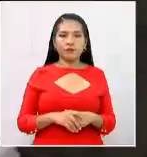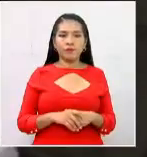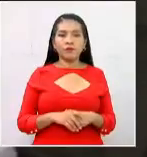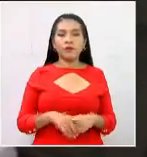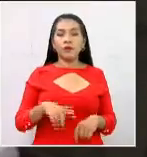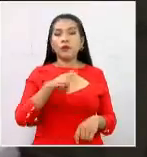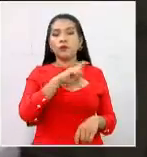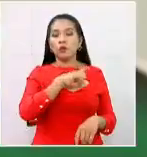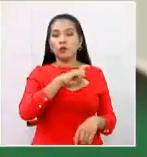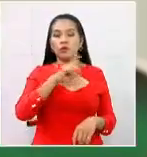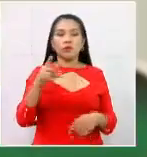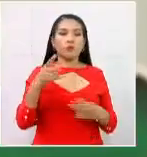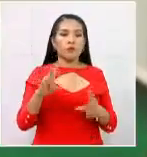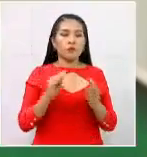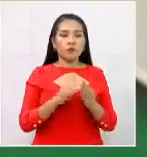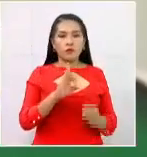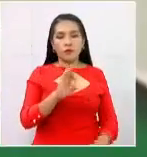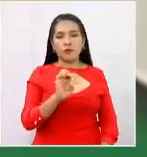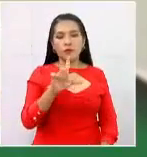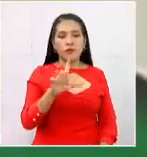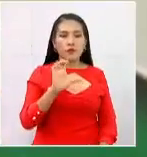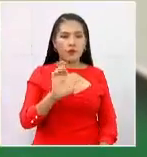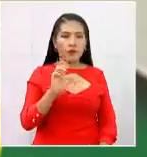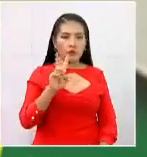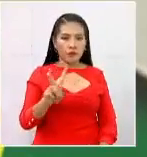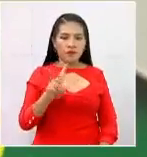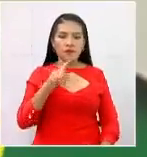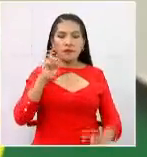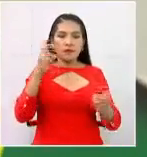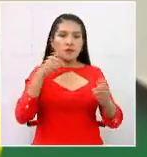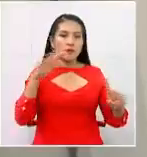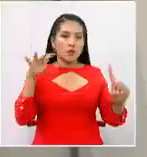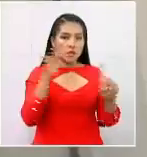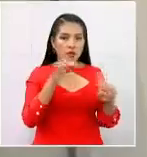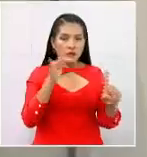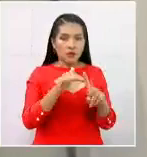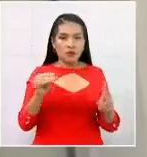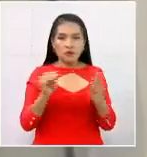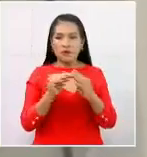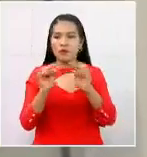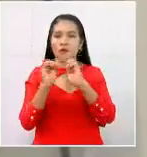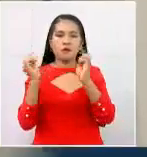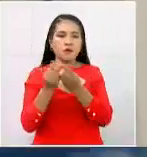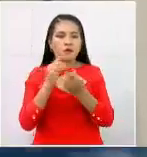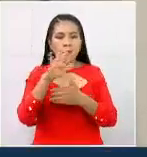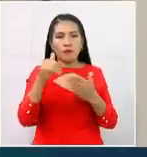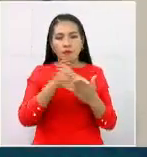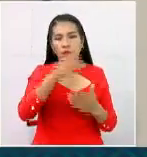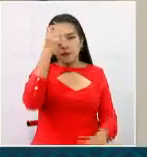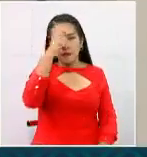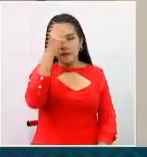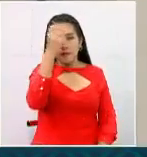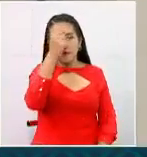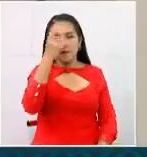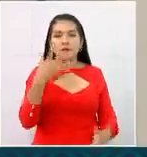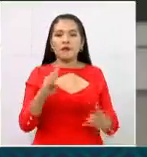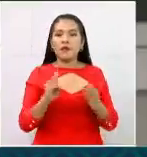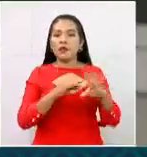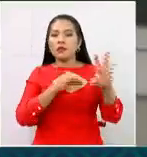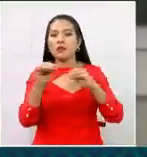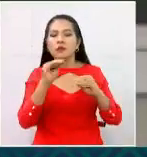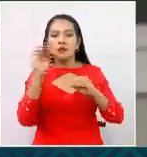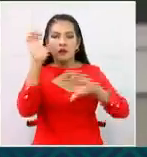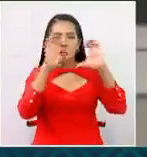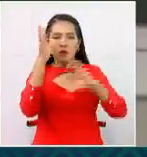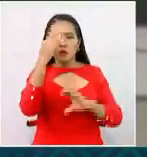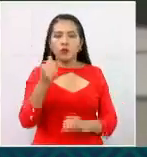La policía de la Fuerza Especial de Lucha contra la Violencia y sus diferentes grupos de inteligencia se encuentran movilizados para dar con el